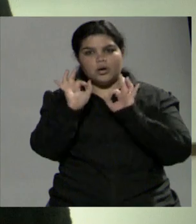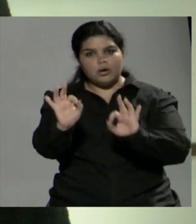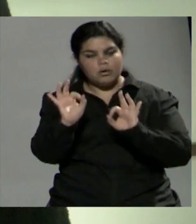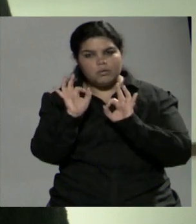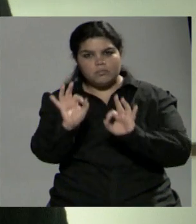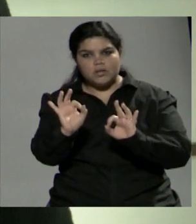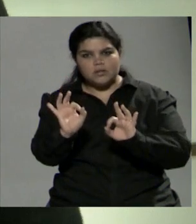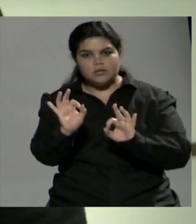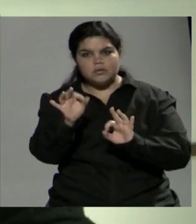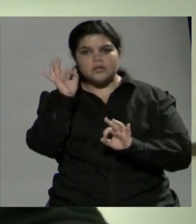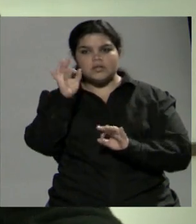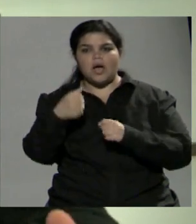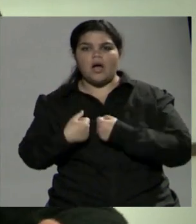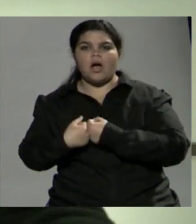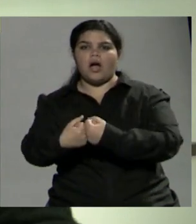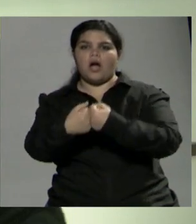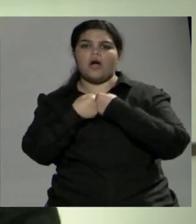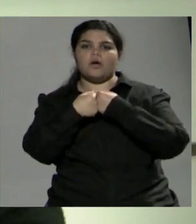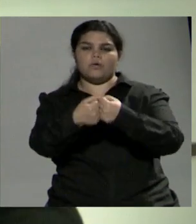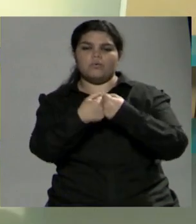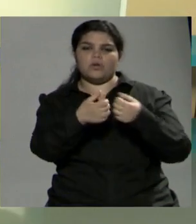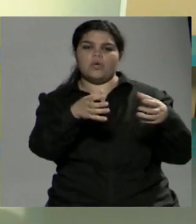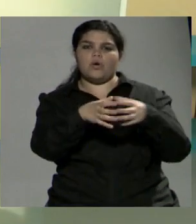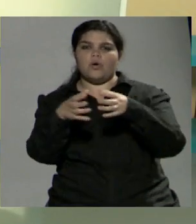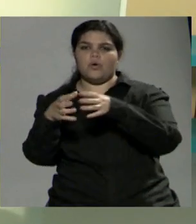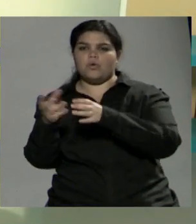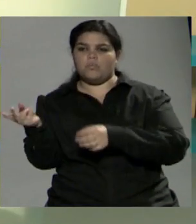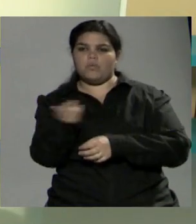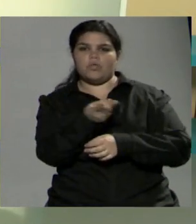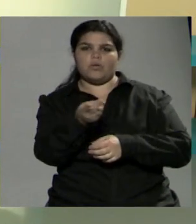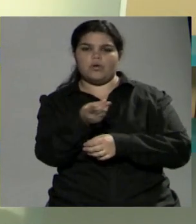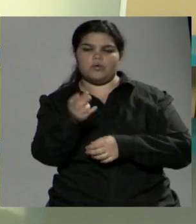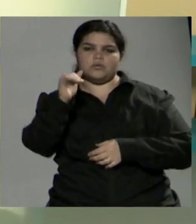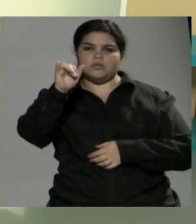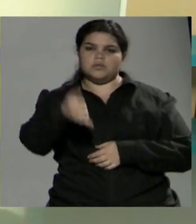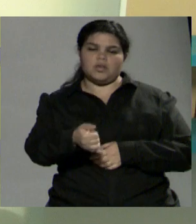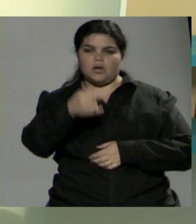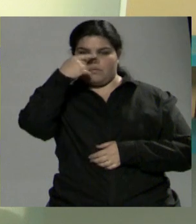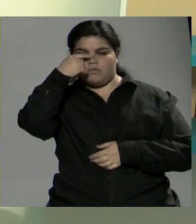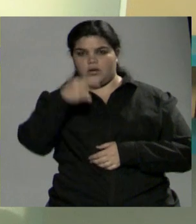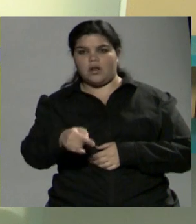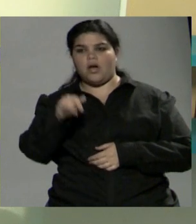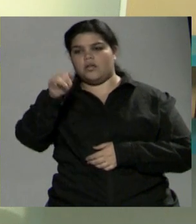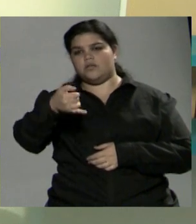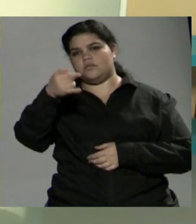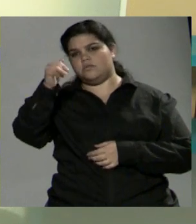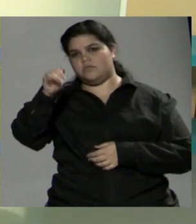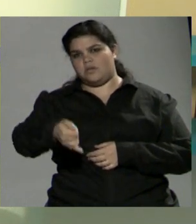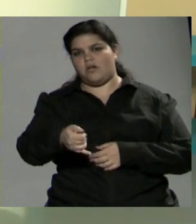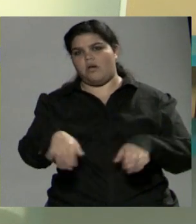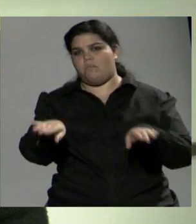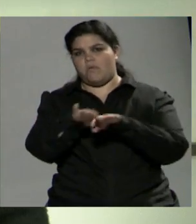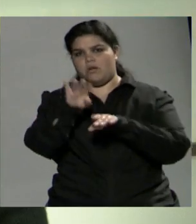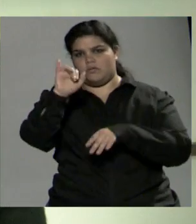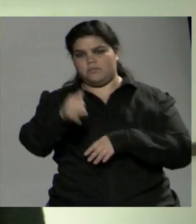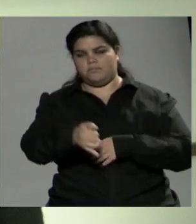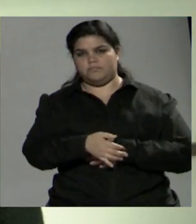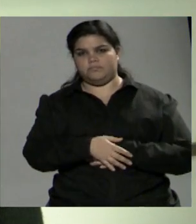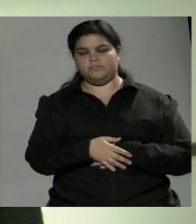ejemplo, hasta último momento parecía que había ganado Cambiemos y bueno, por muy poco margen,